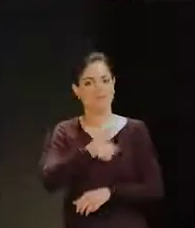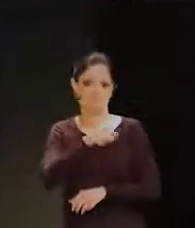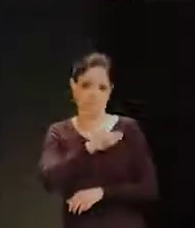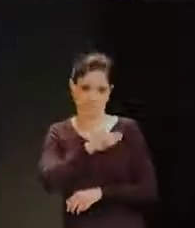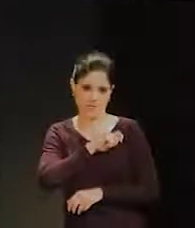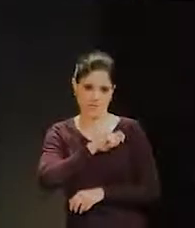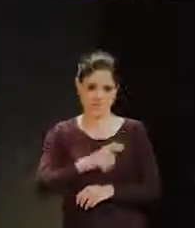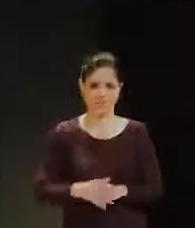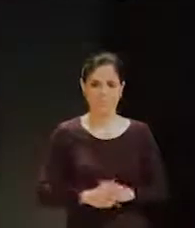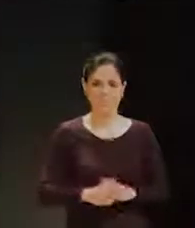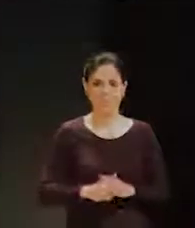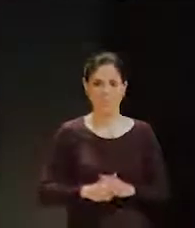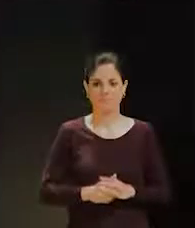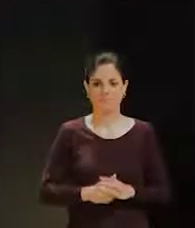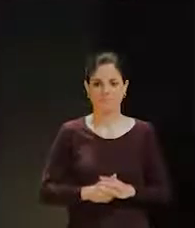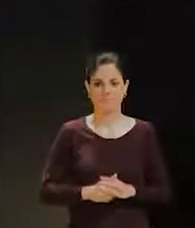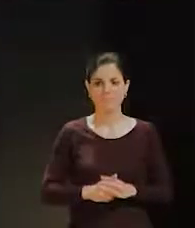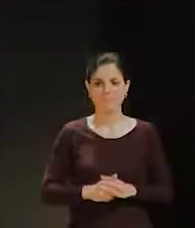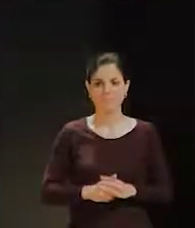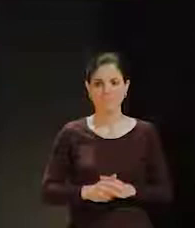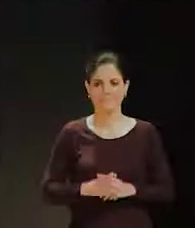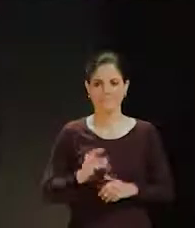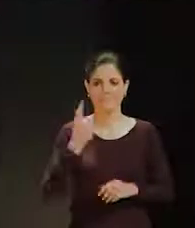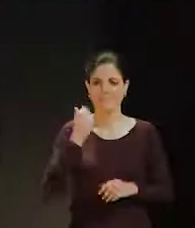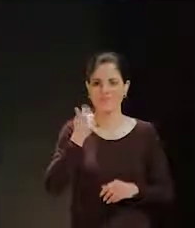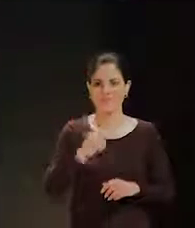español. Sí, bilingüe.